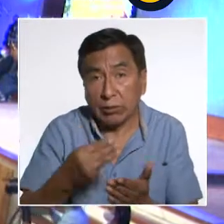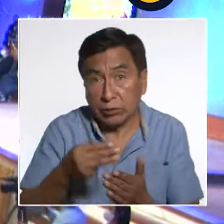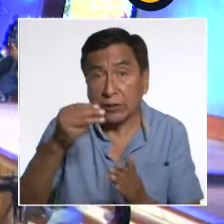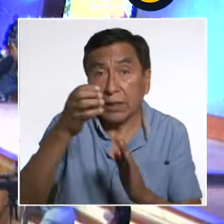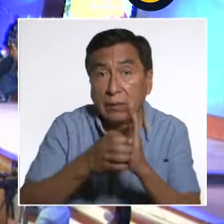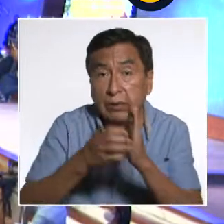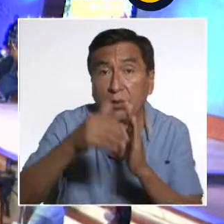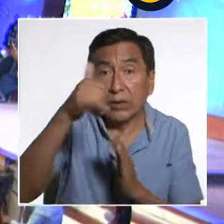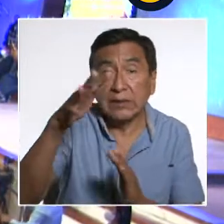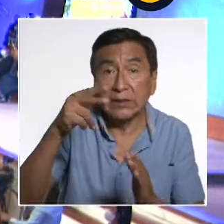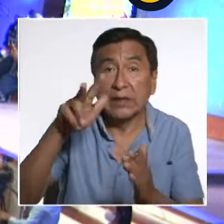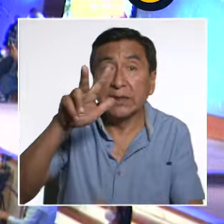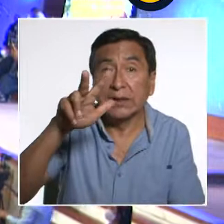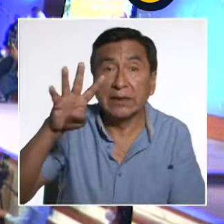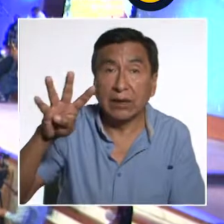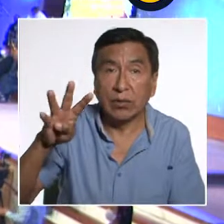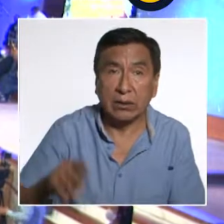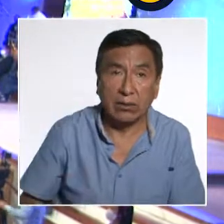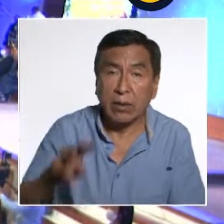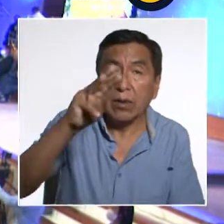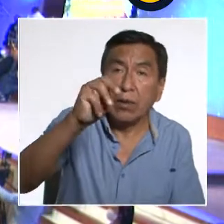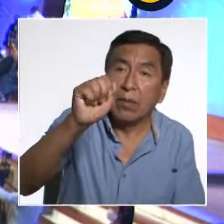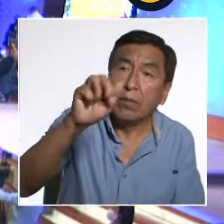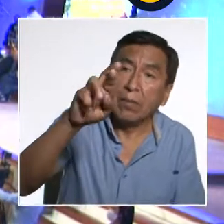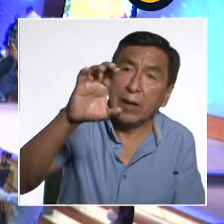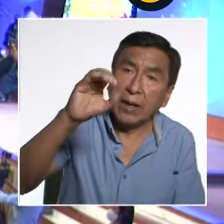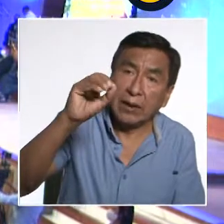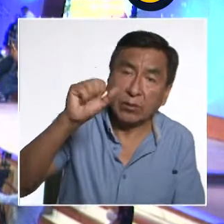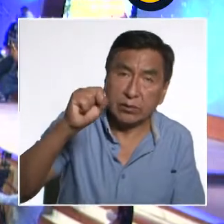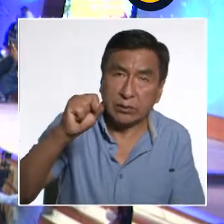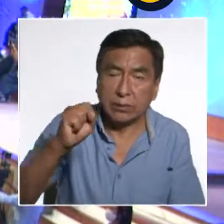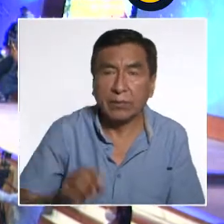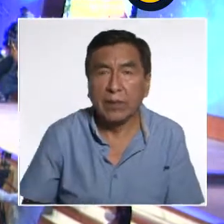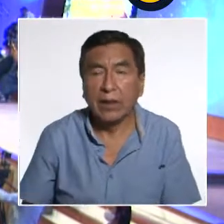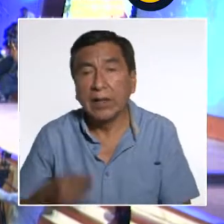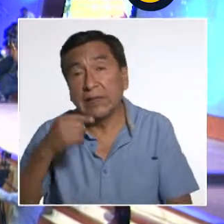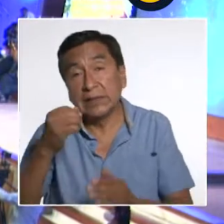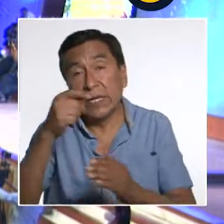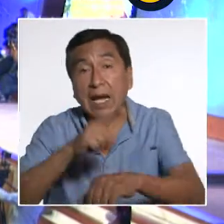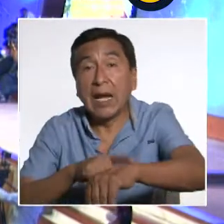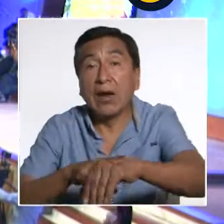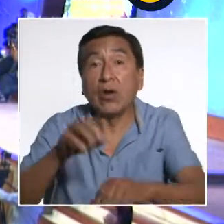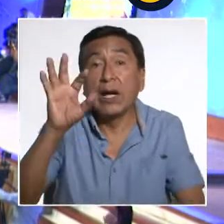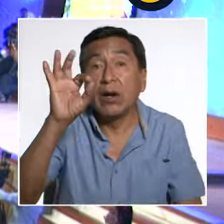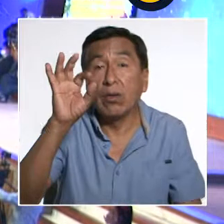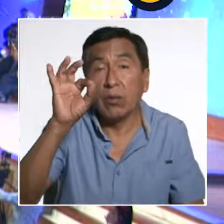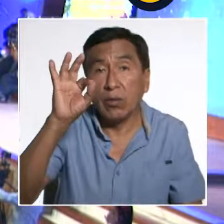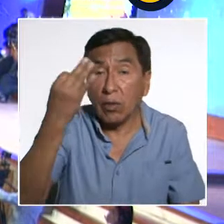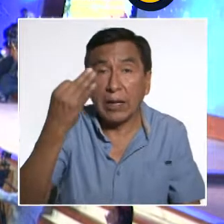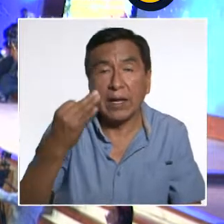15:34, y dice la palabra del Señor: y a la hora novena